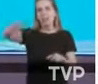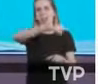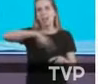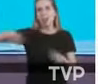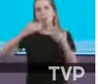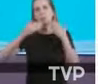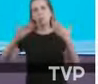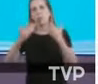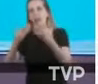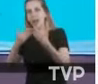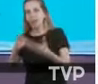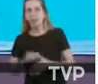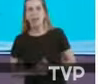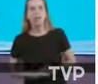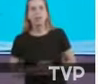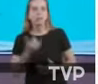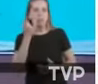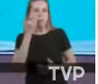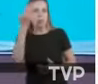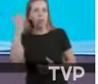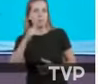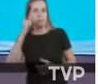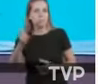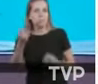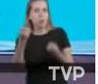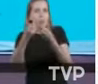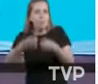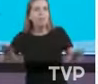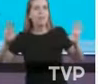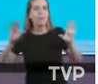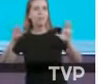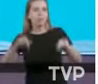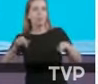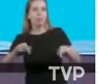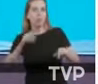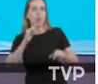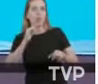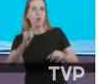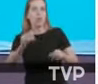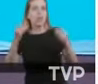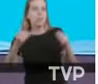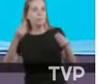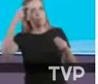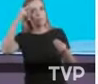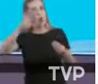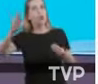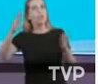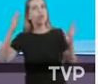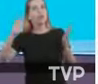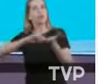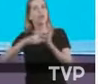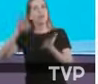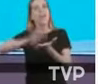Lo dije al comienzo, A mi juicio, el problema de la deuda debe